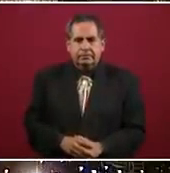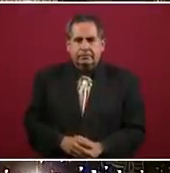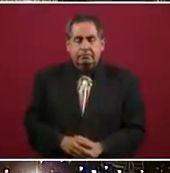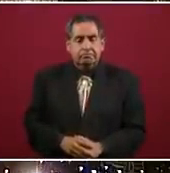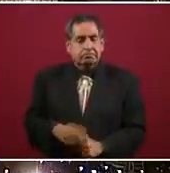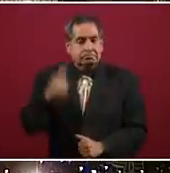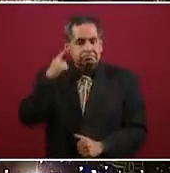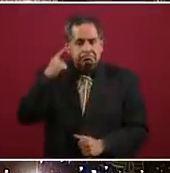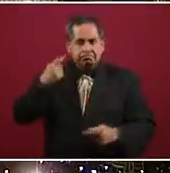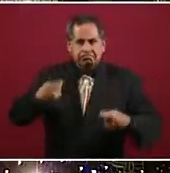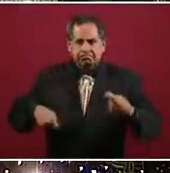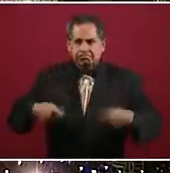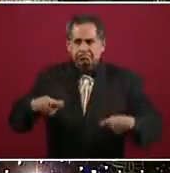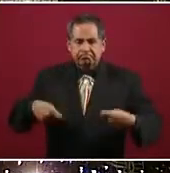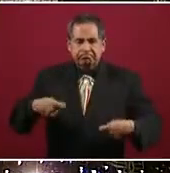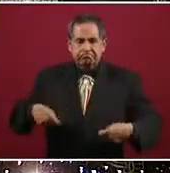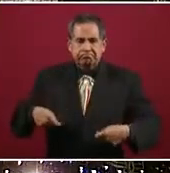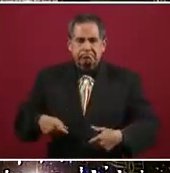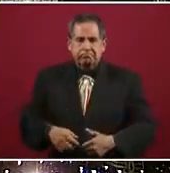de guerra.